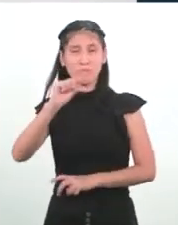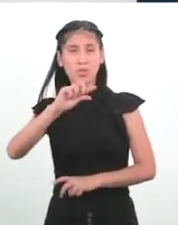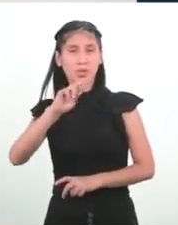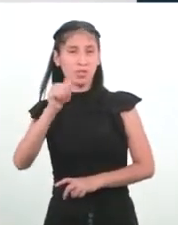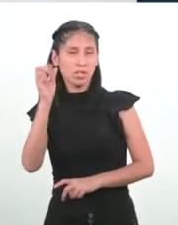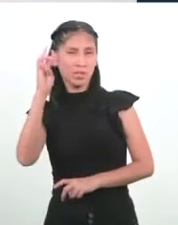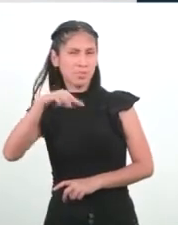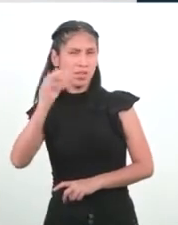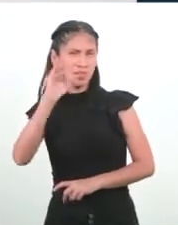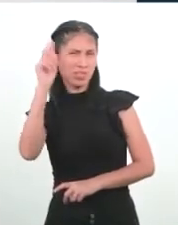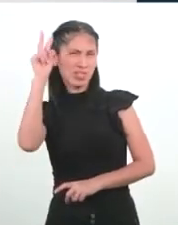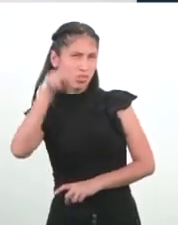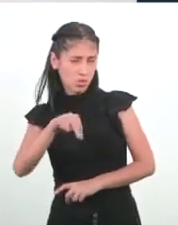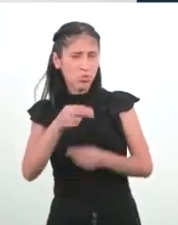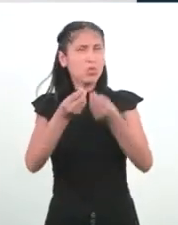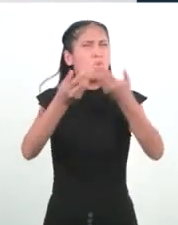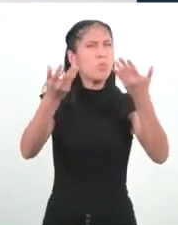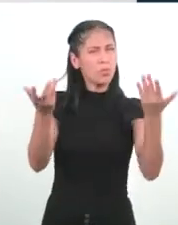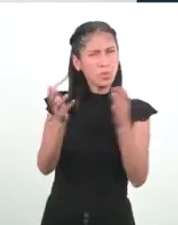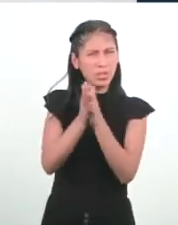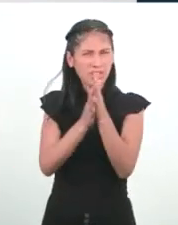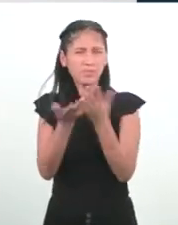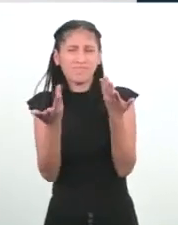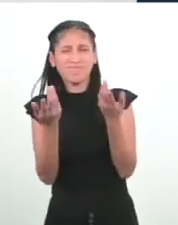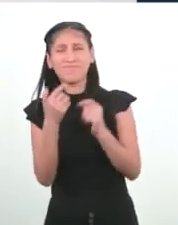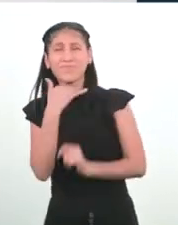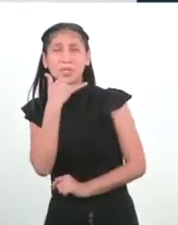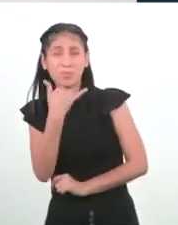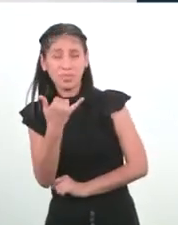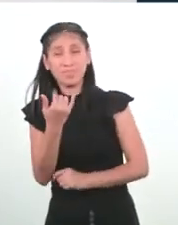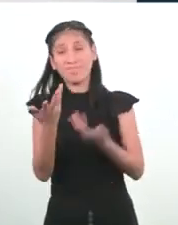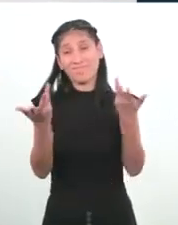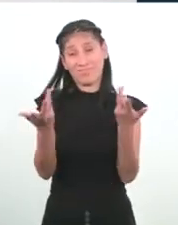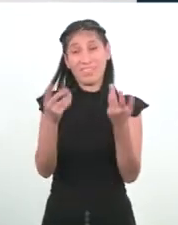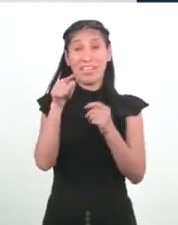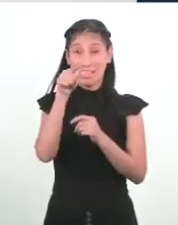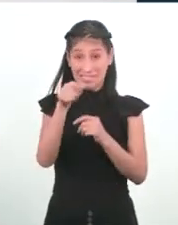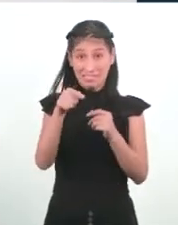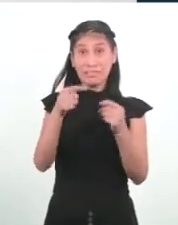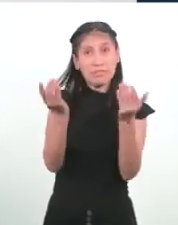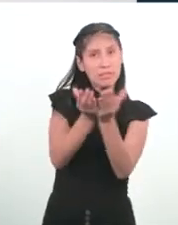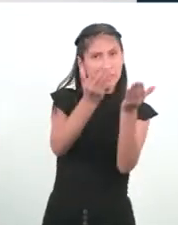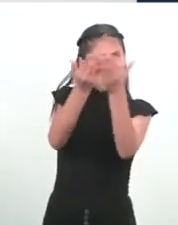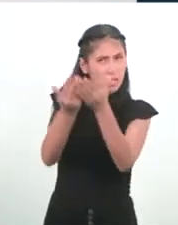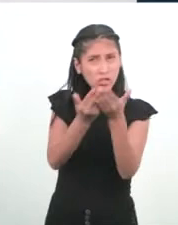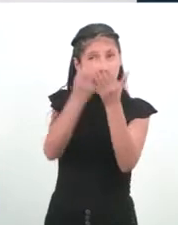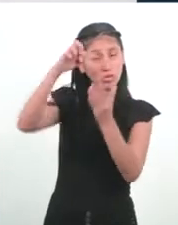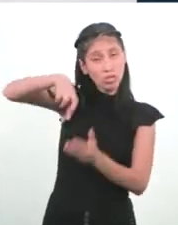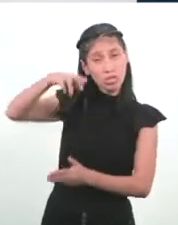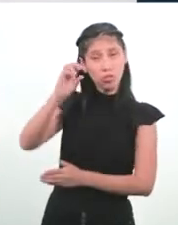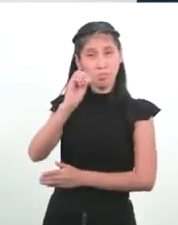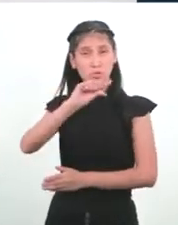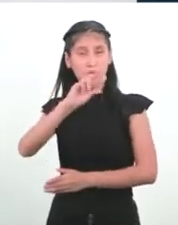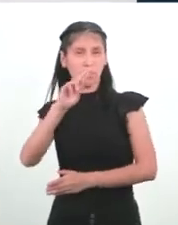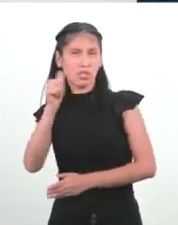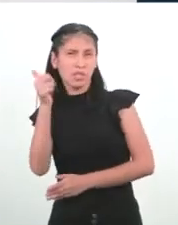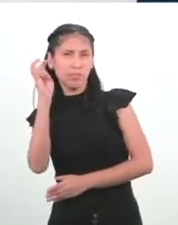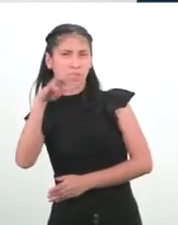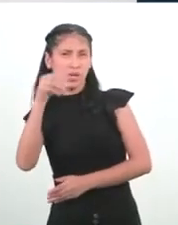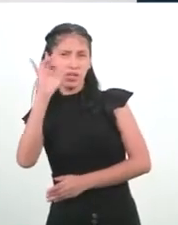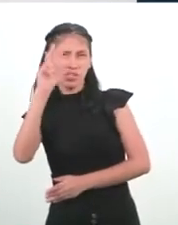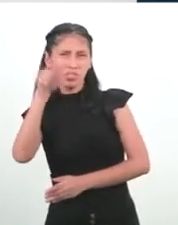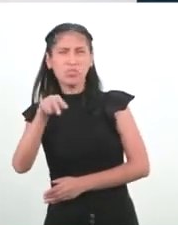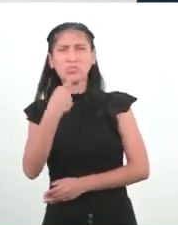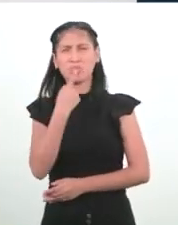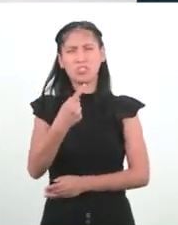por estereotipos y prejuicios también, que este ámbito está relacionado más con los hombres que con las mujeres y que las